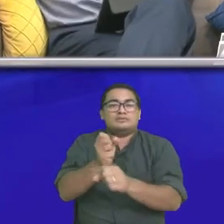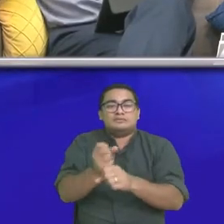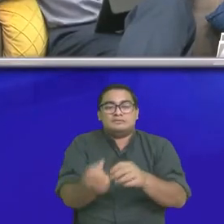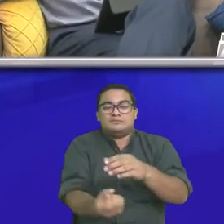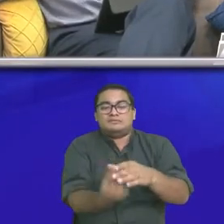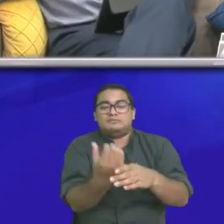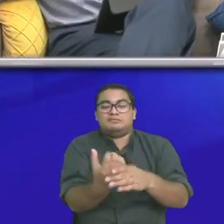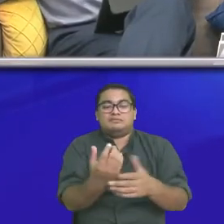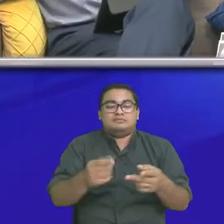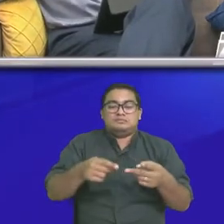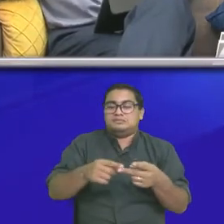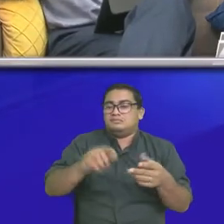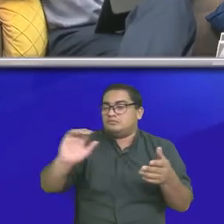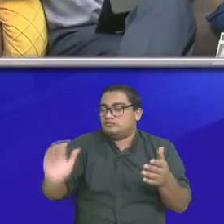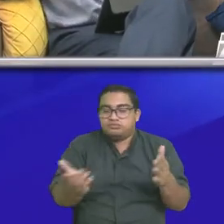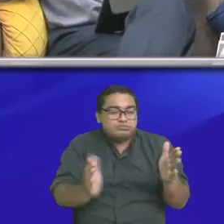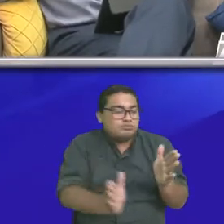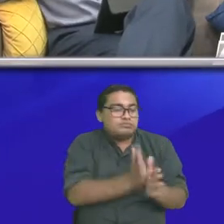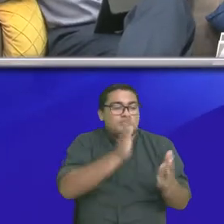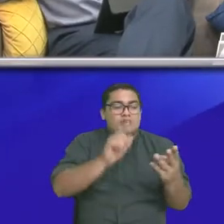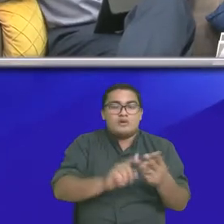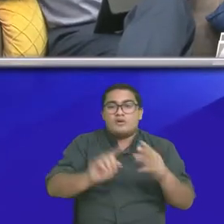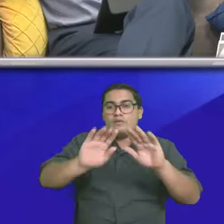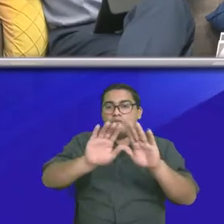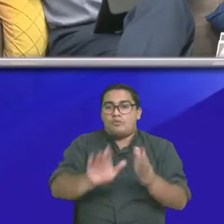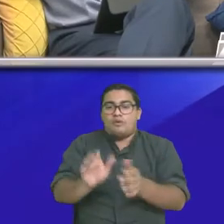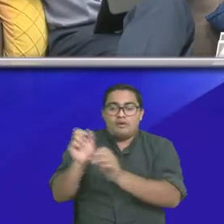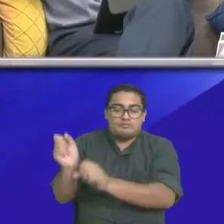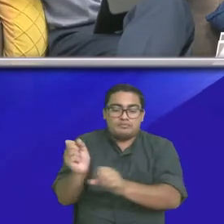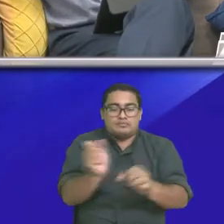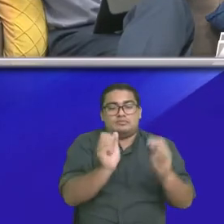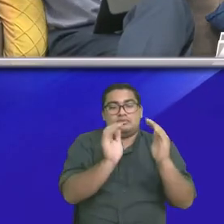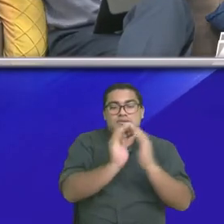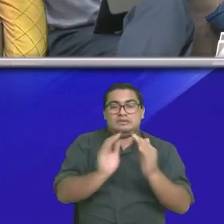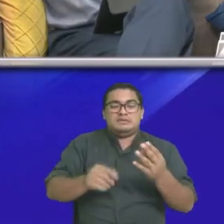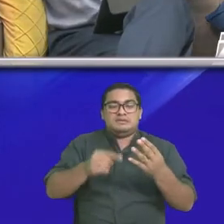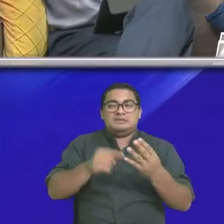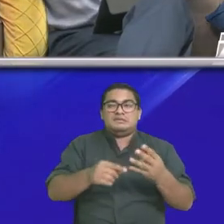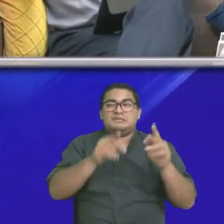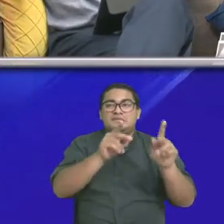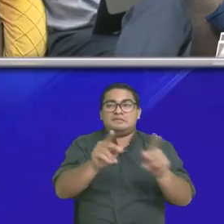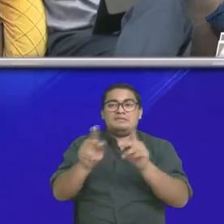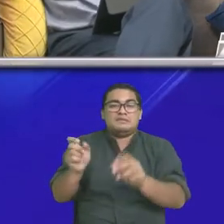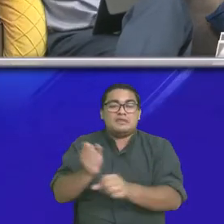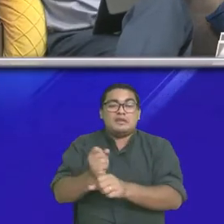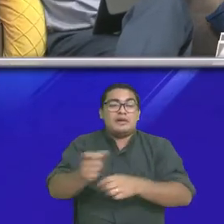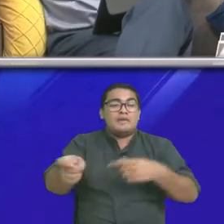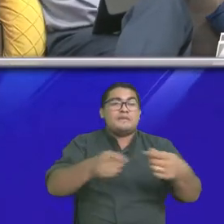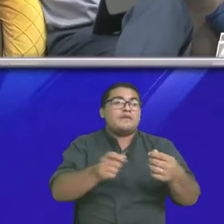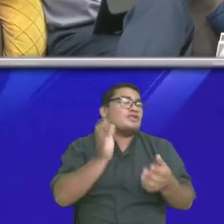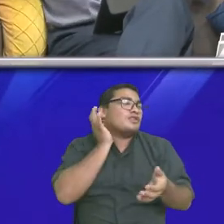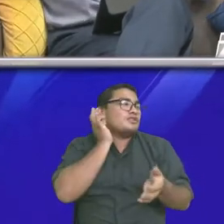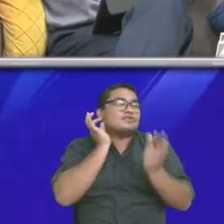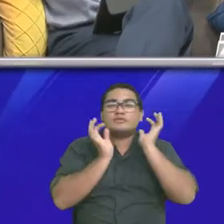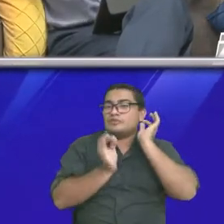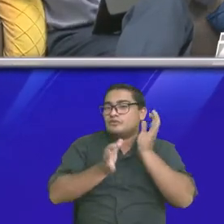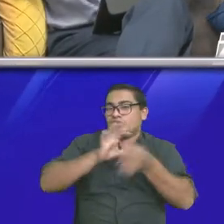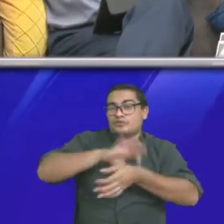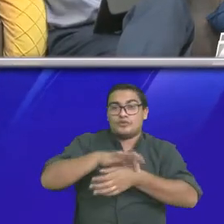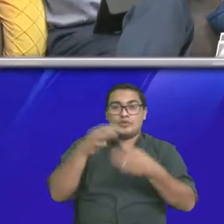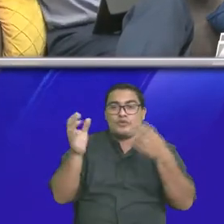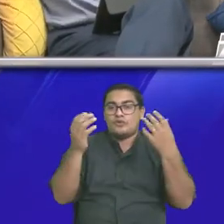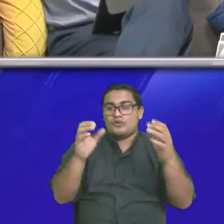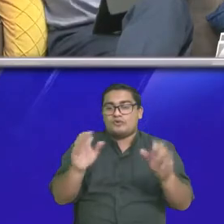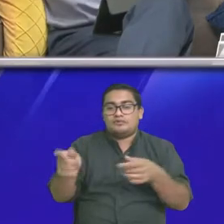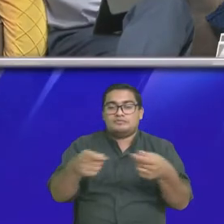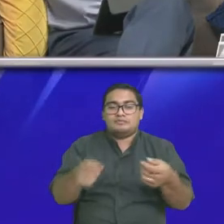la construcción, el ama de casa, las personas que trabajan en la micro, pequeña, mediana empresa, las que se van